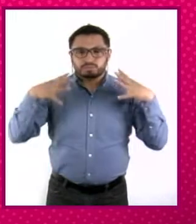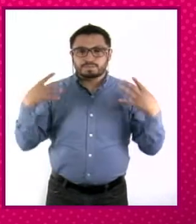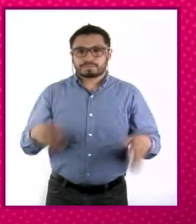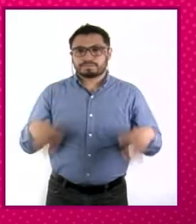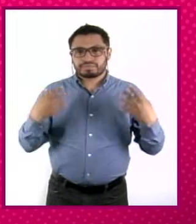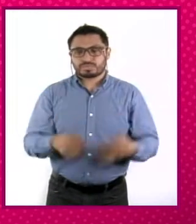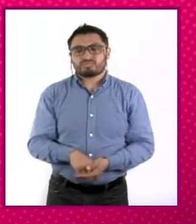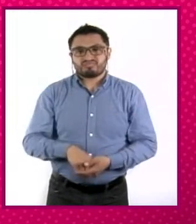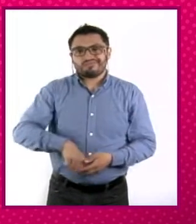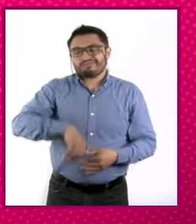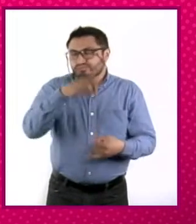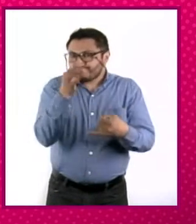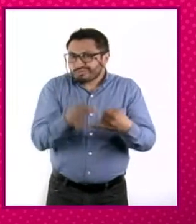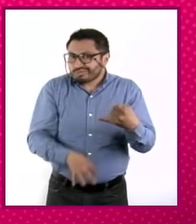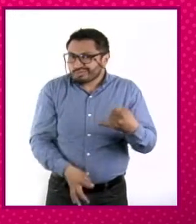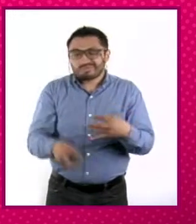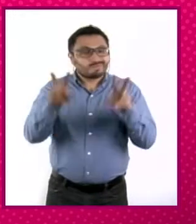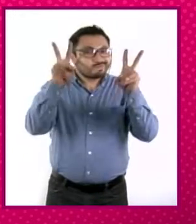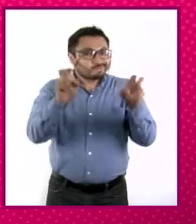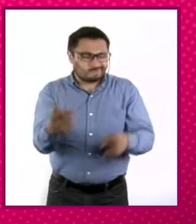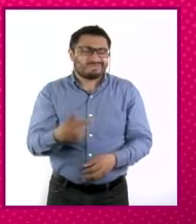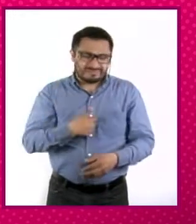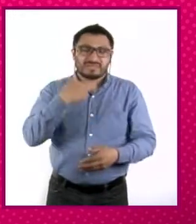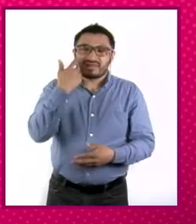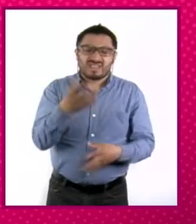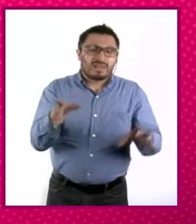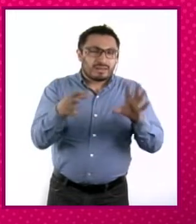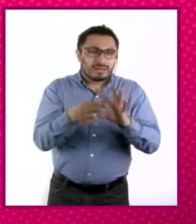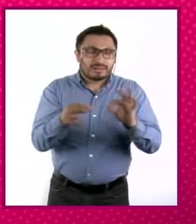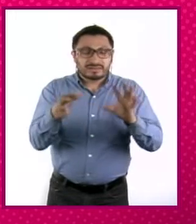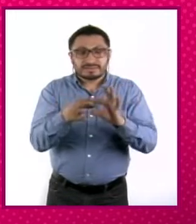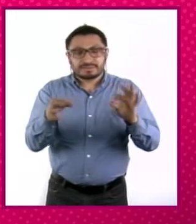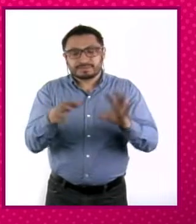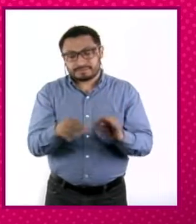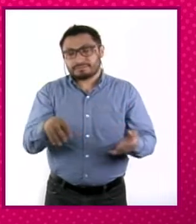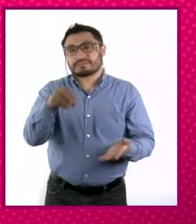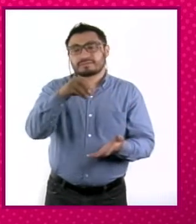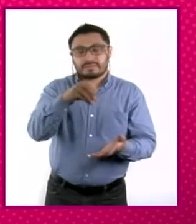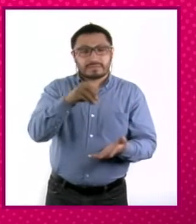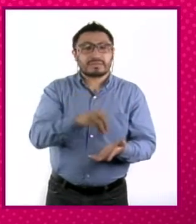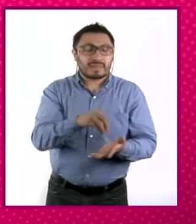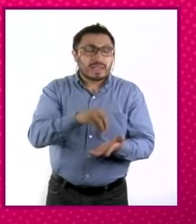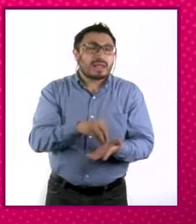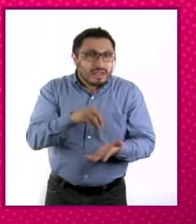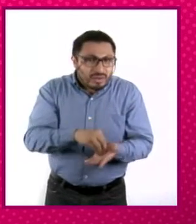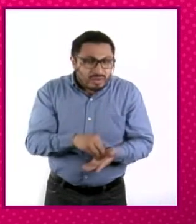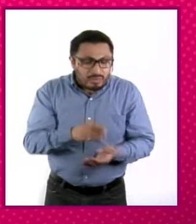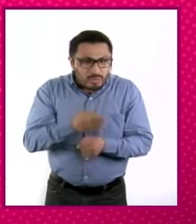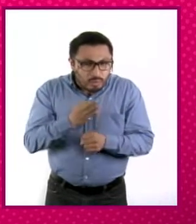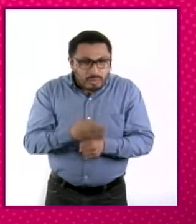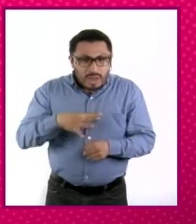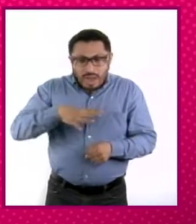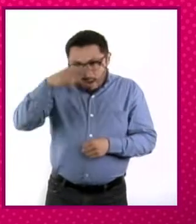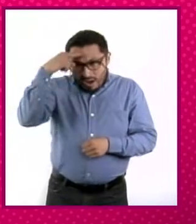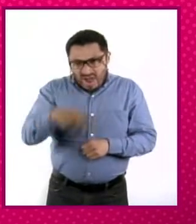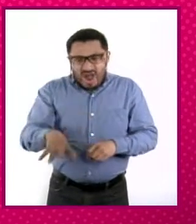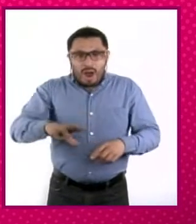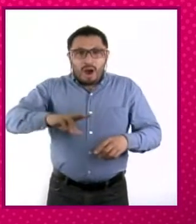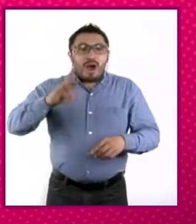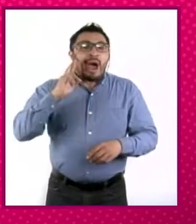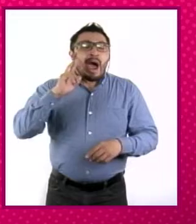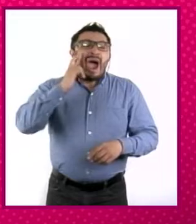por último, sobre este tema yo sí quisiera señalar que todavía hoy México es un país muy